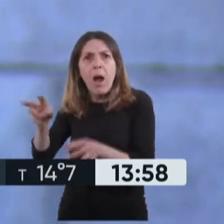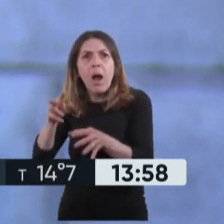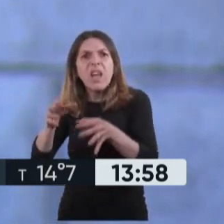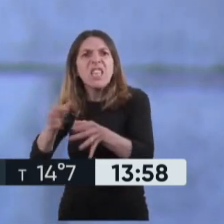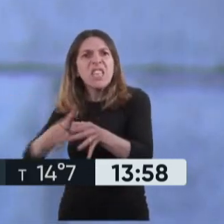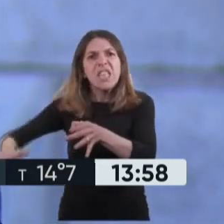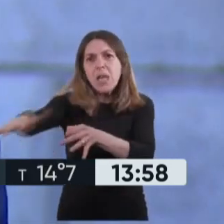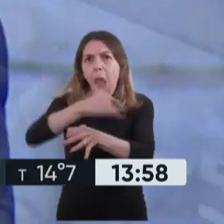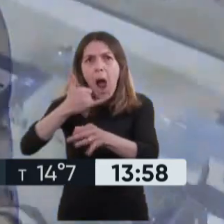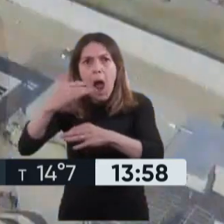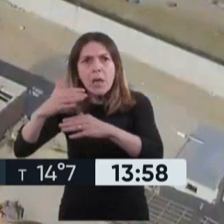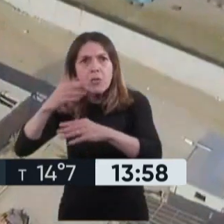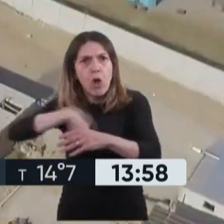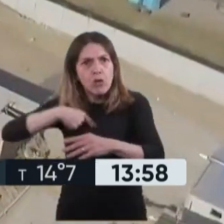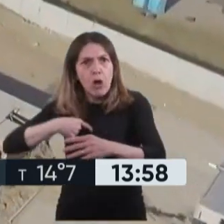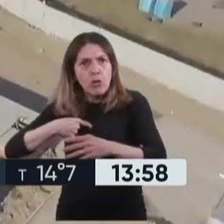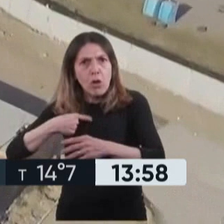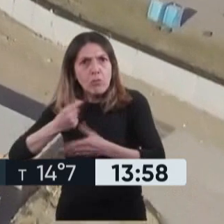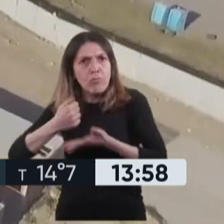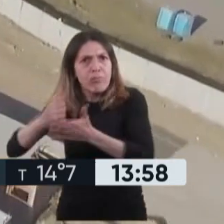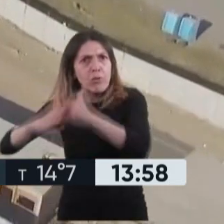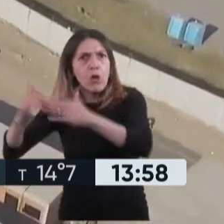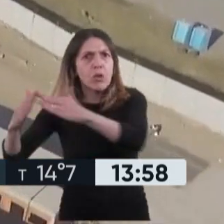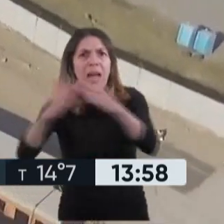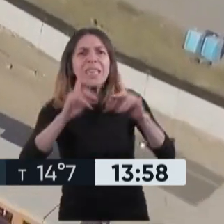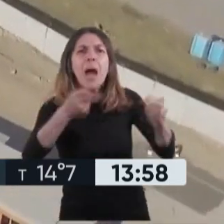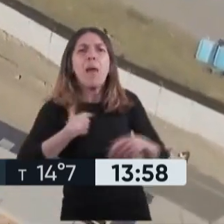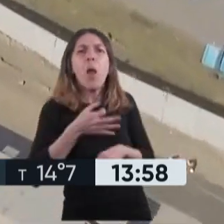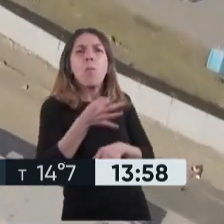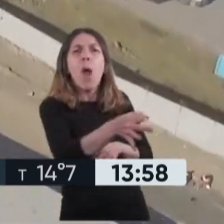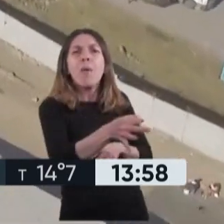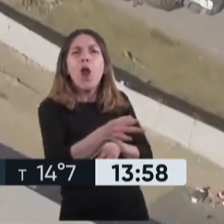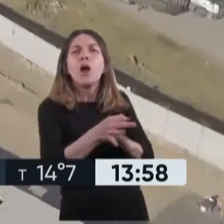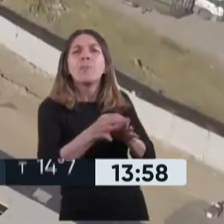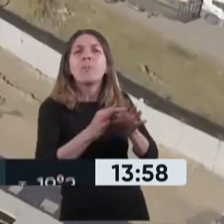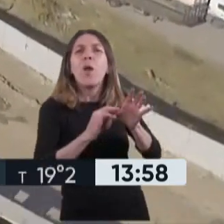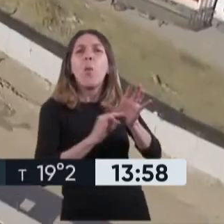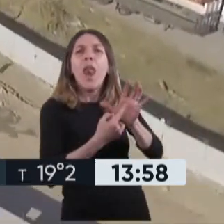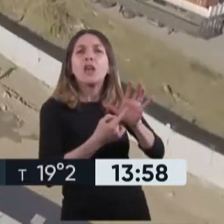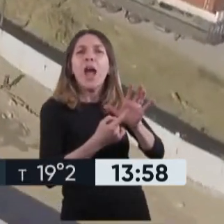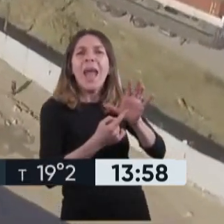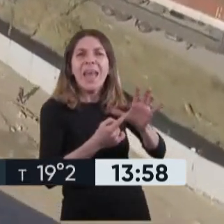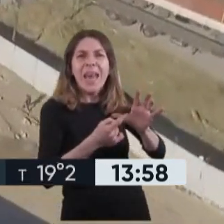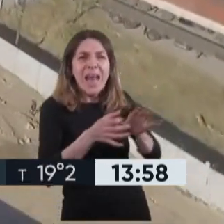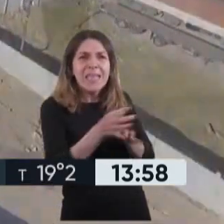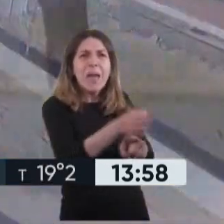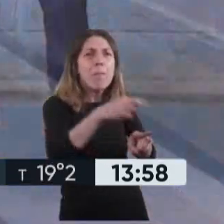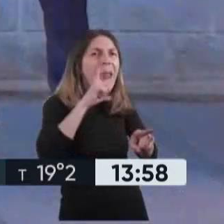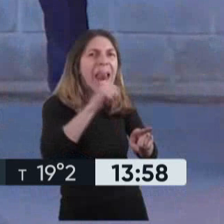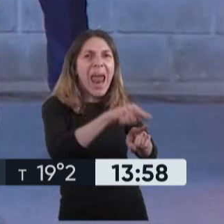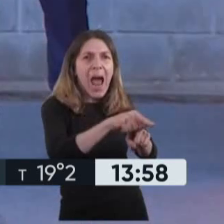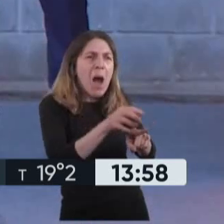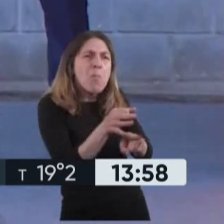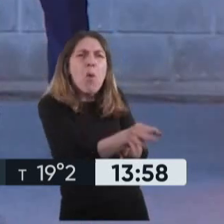y ayer fui a un pueblito muy chiquito que queda en el centro de buenos aires ya apila hermoso pueblo